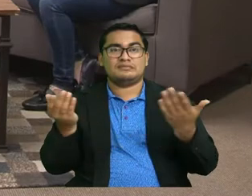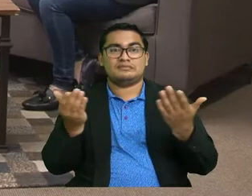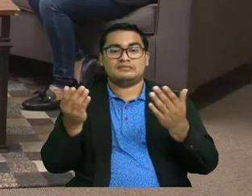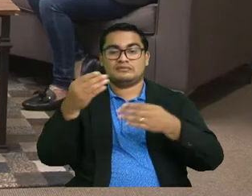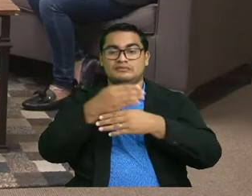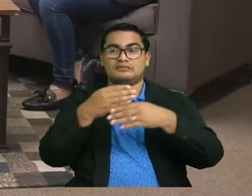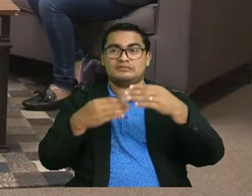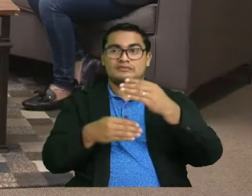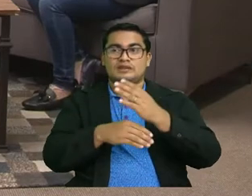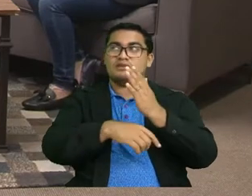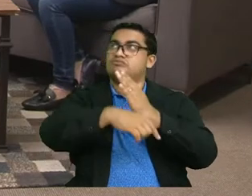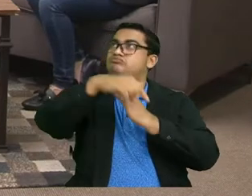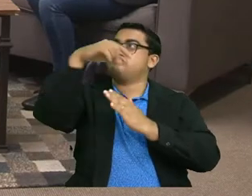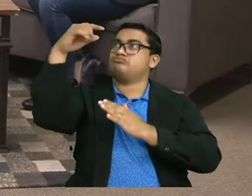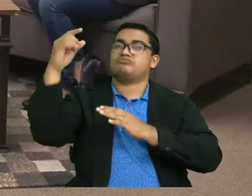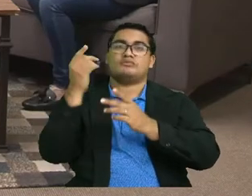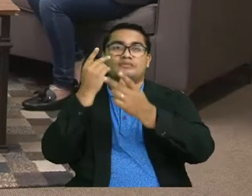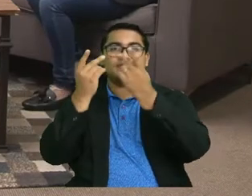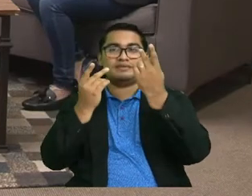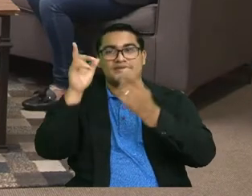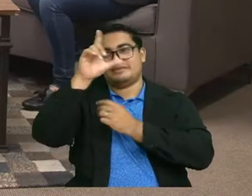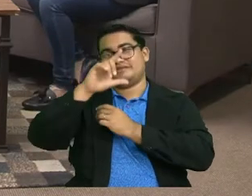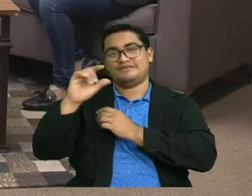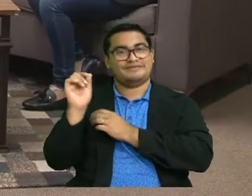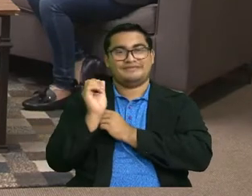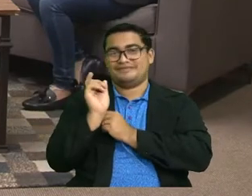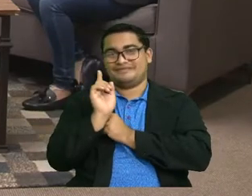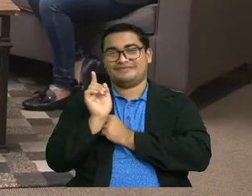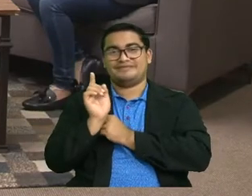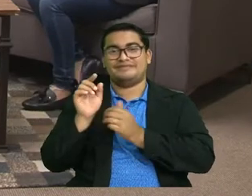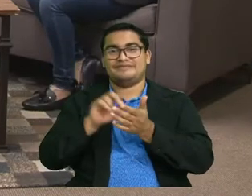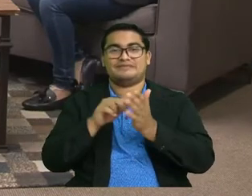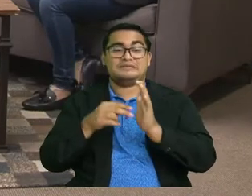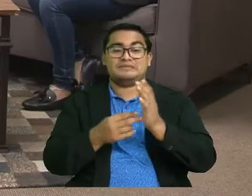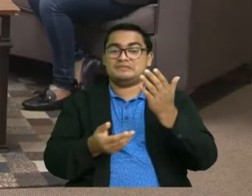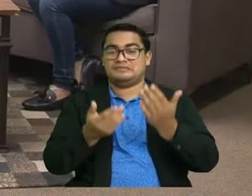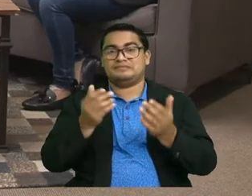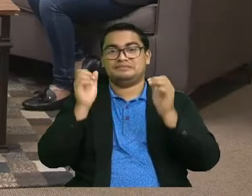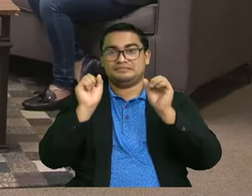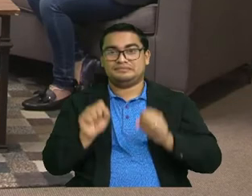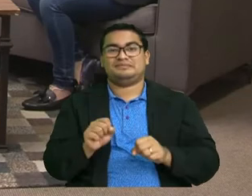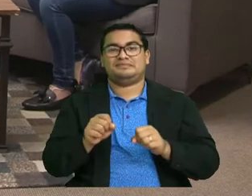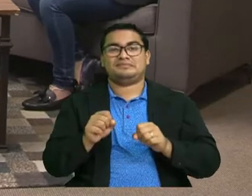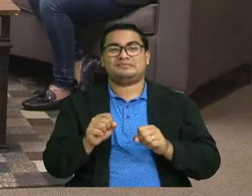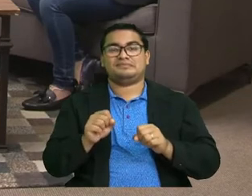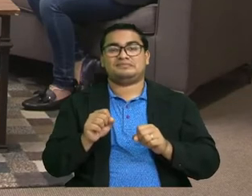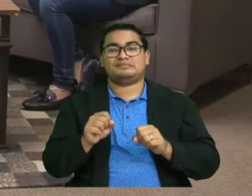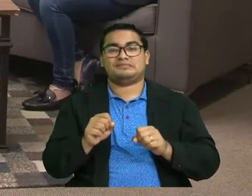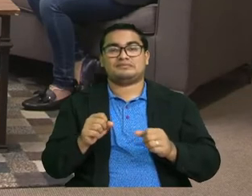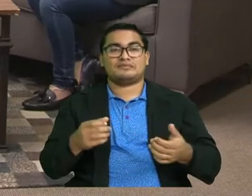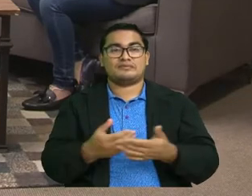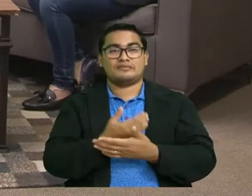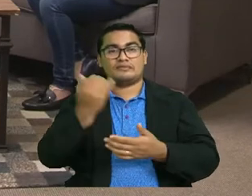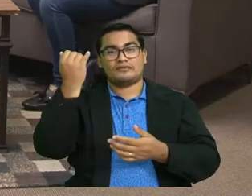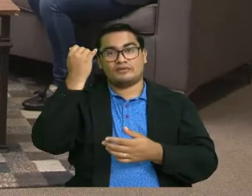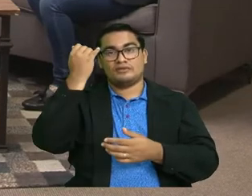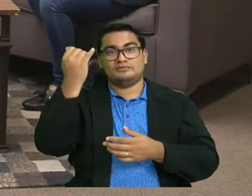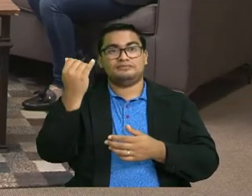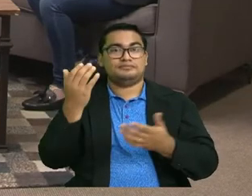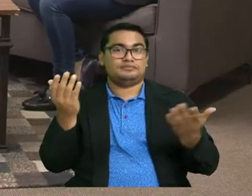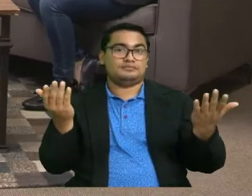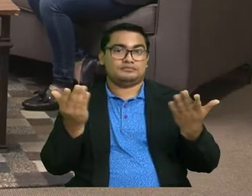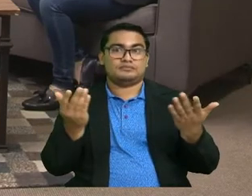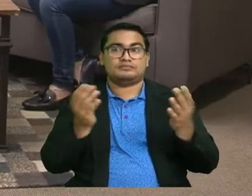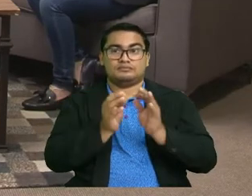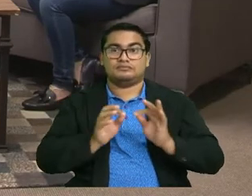e ir a la luna, ¿no? En realidad no es así. Pueden ser, obviamente, innovaciones bastante tecnológicas o